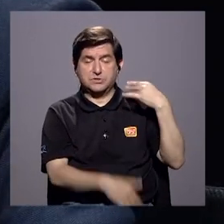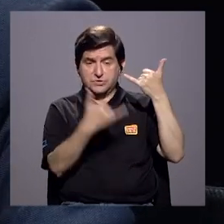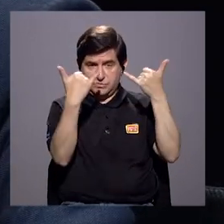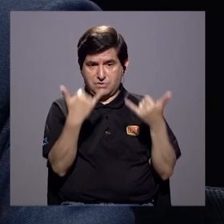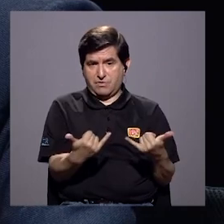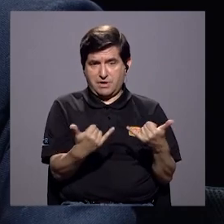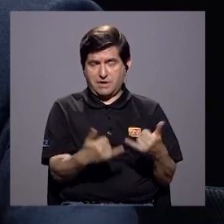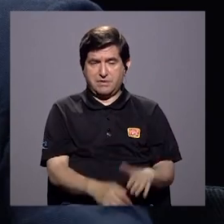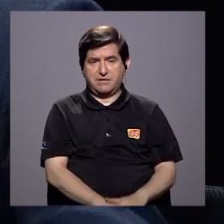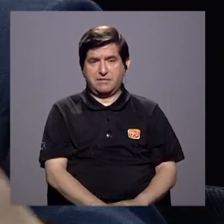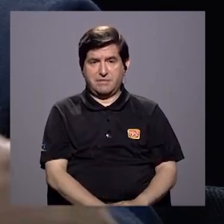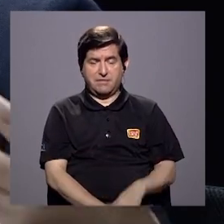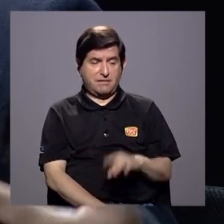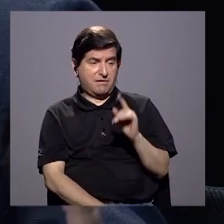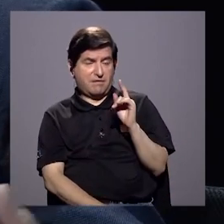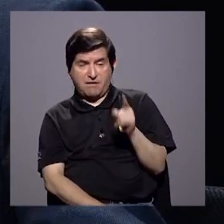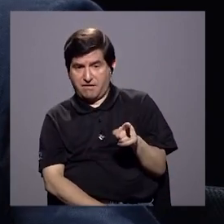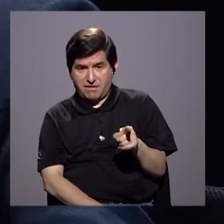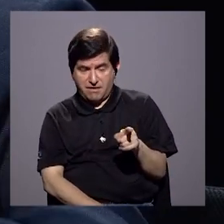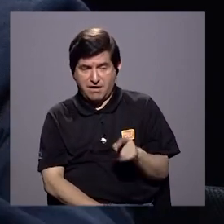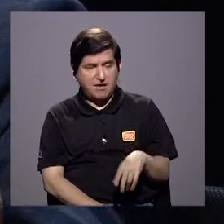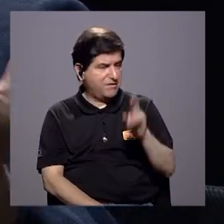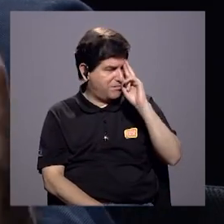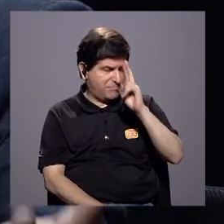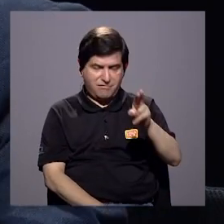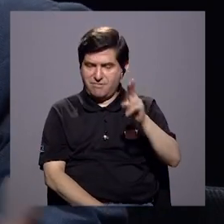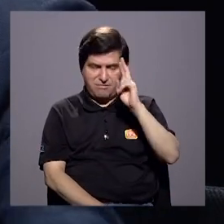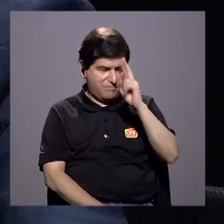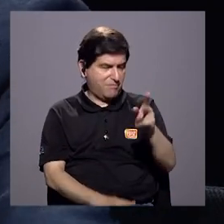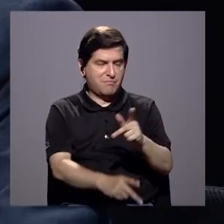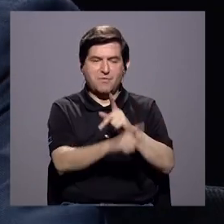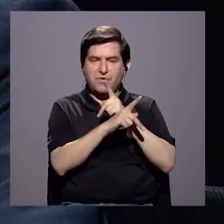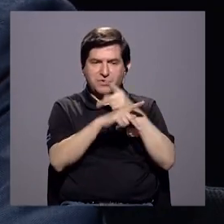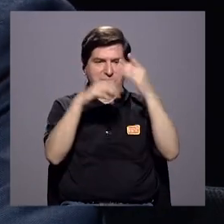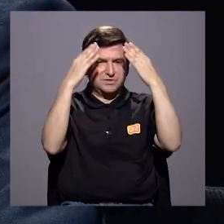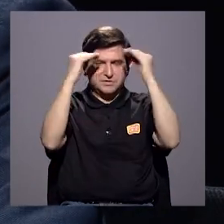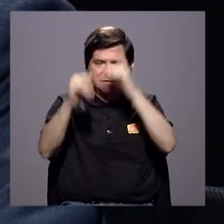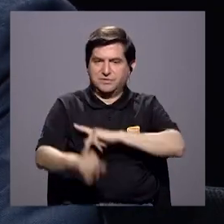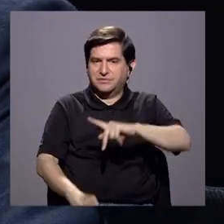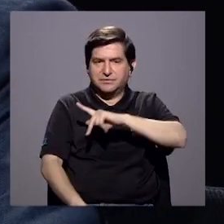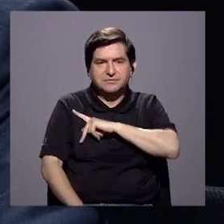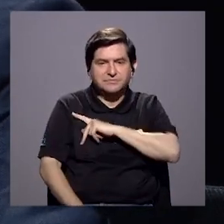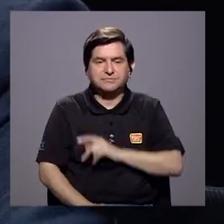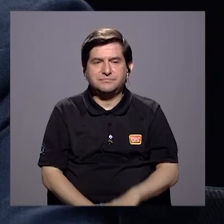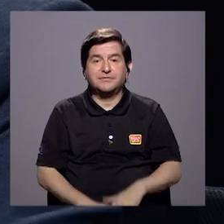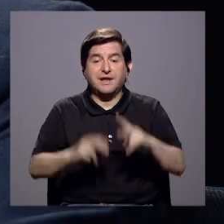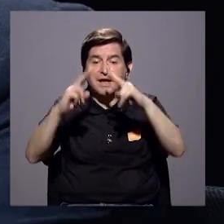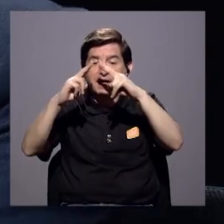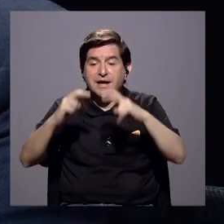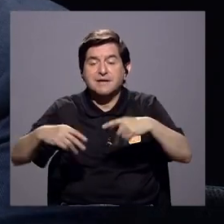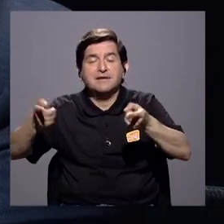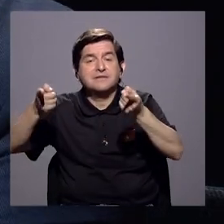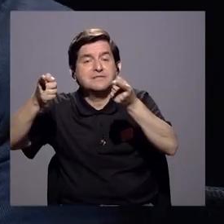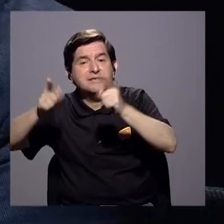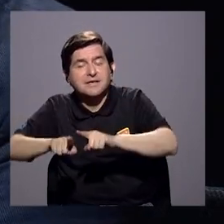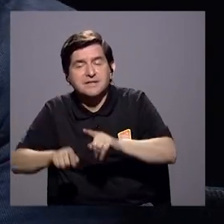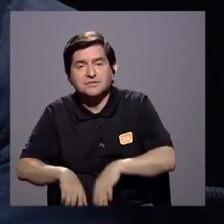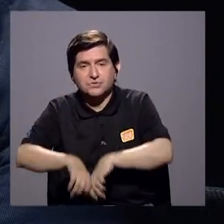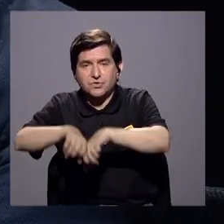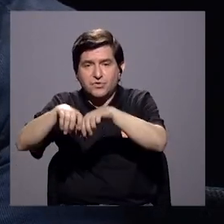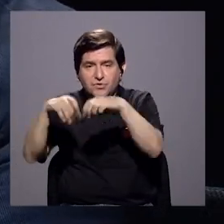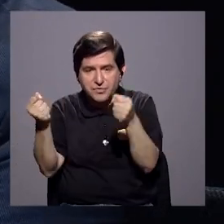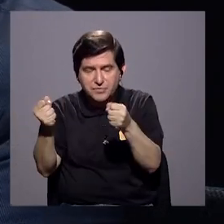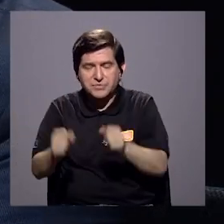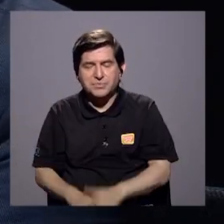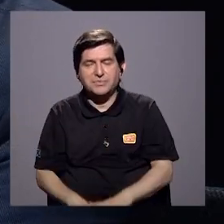no protege de no respeto por la protección de los datos personales analizando un caso de